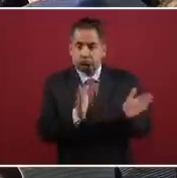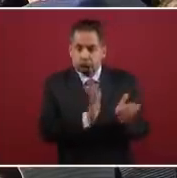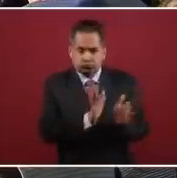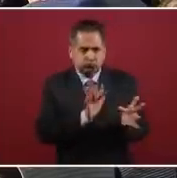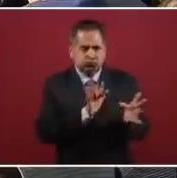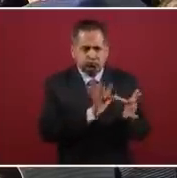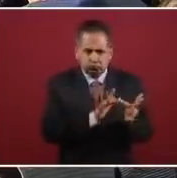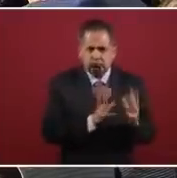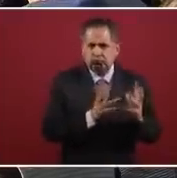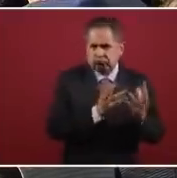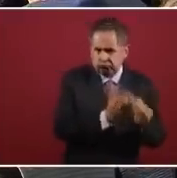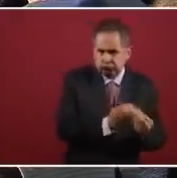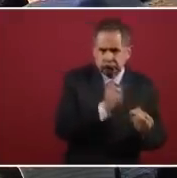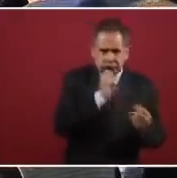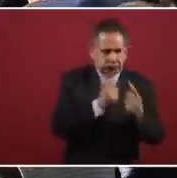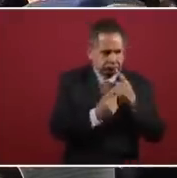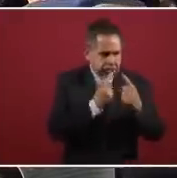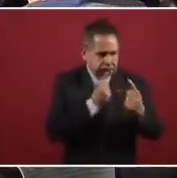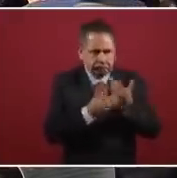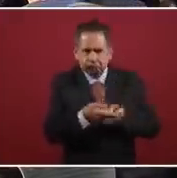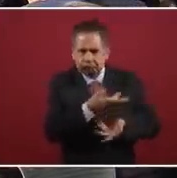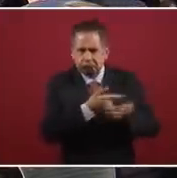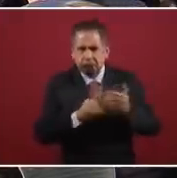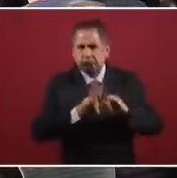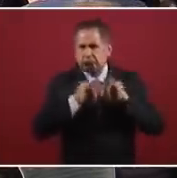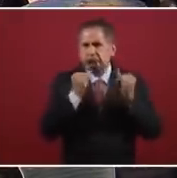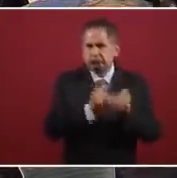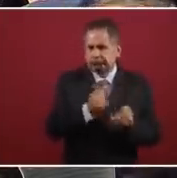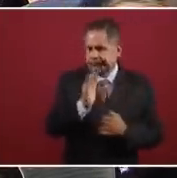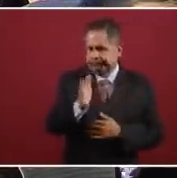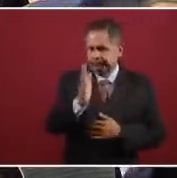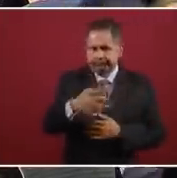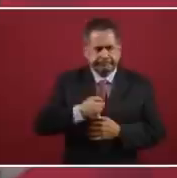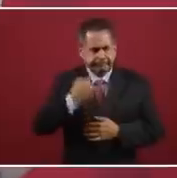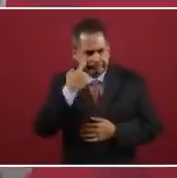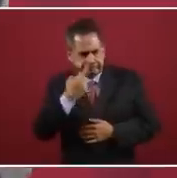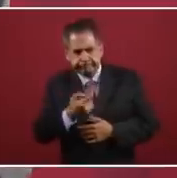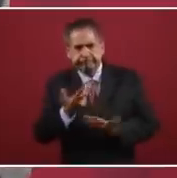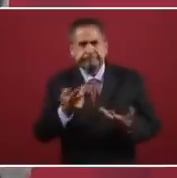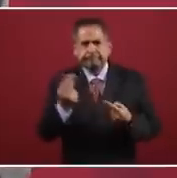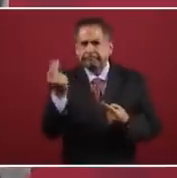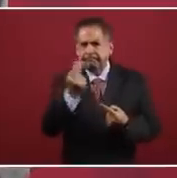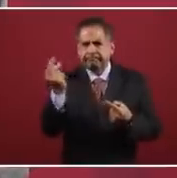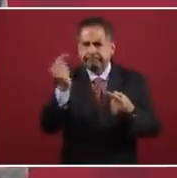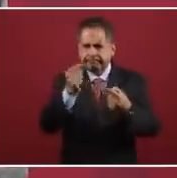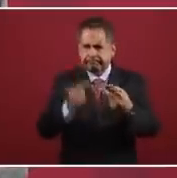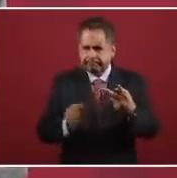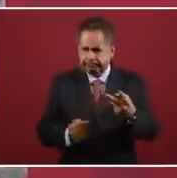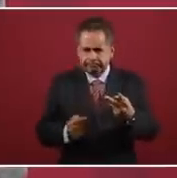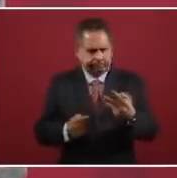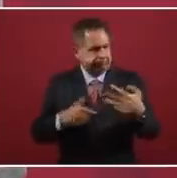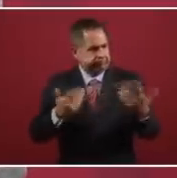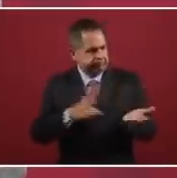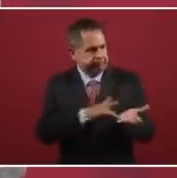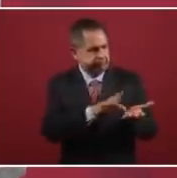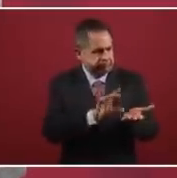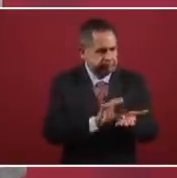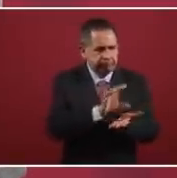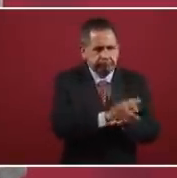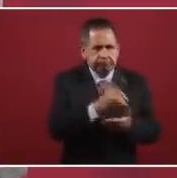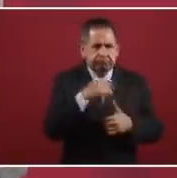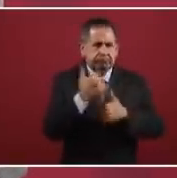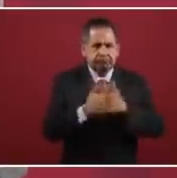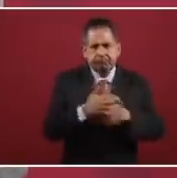reunido con los más pequeños y hemos tratado de ver cuáles son sus necesidades en términos de financiamiento, de mejora